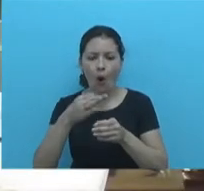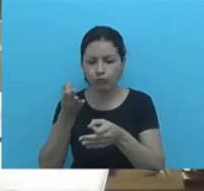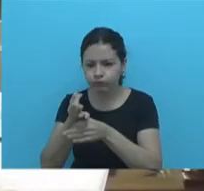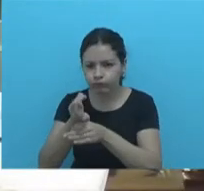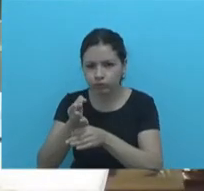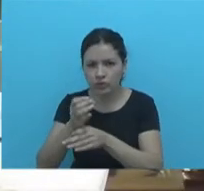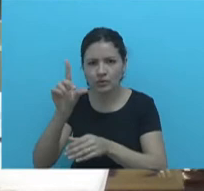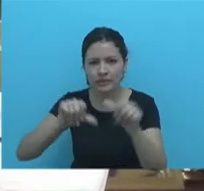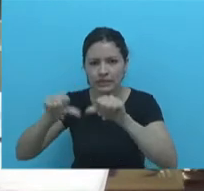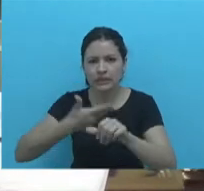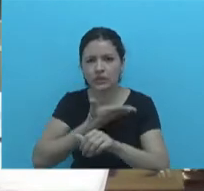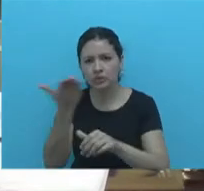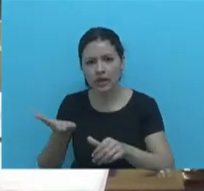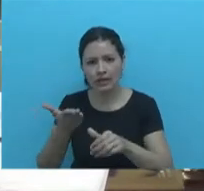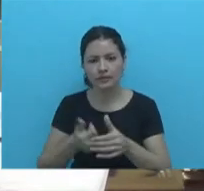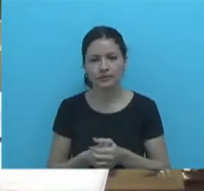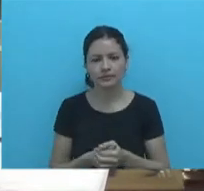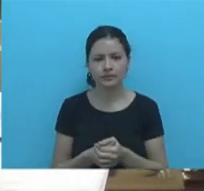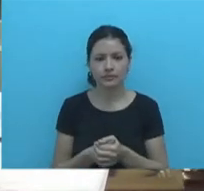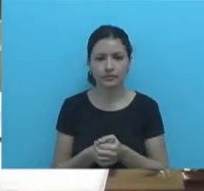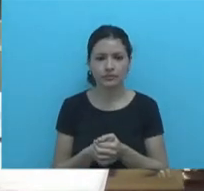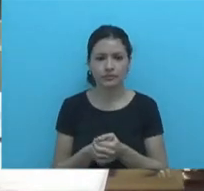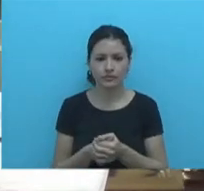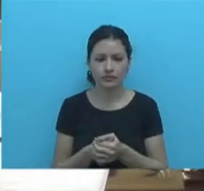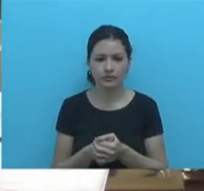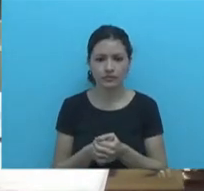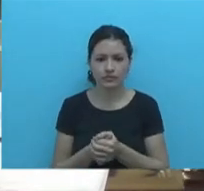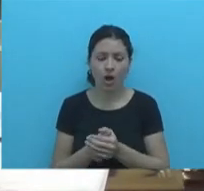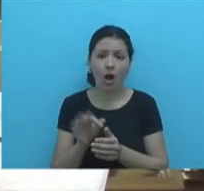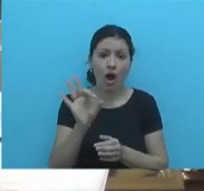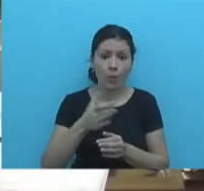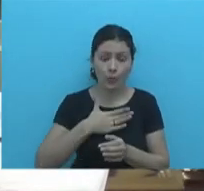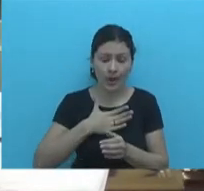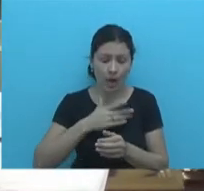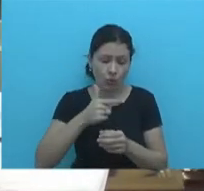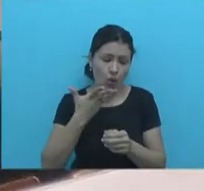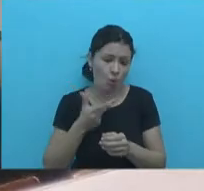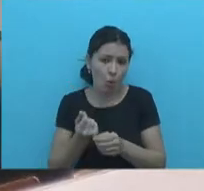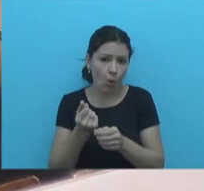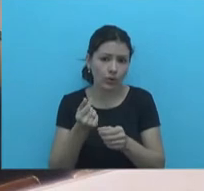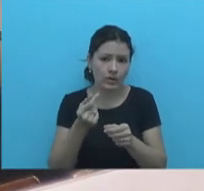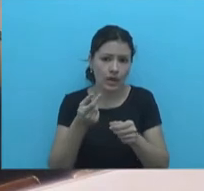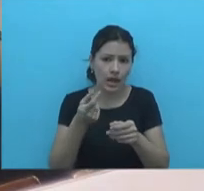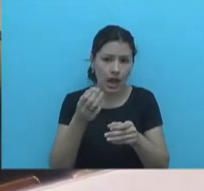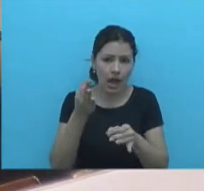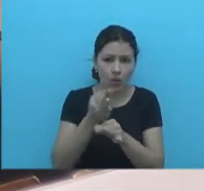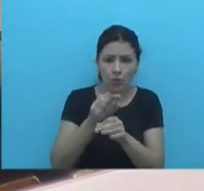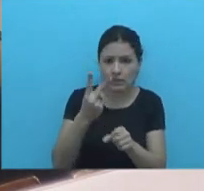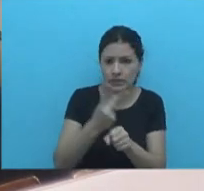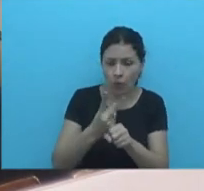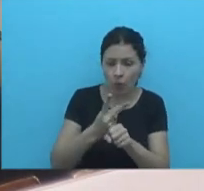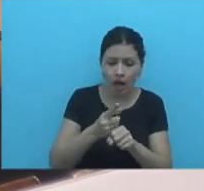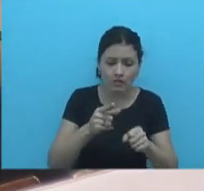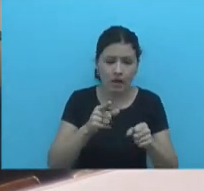vos tengas una inclinación, después con este taller te des cuenta que en realidad tenés otra. antes que darte cuenta cuando llegas a la secundaria